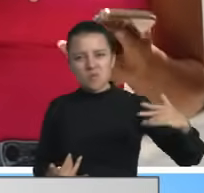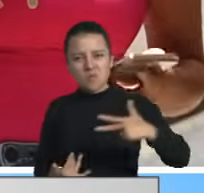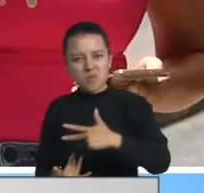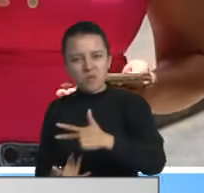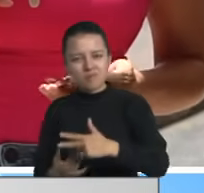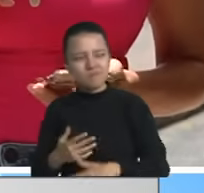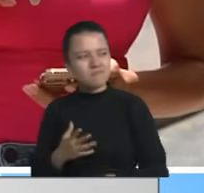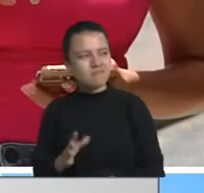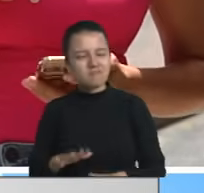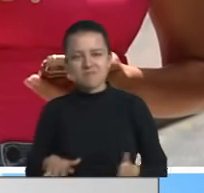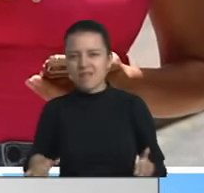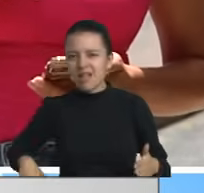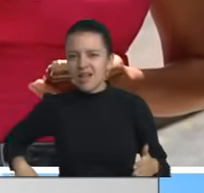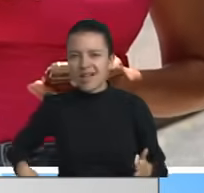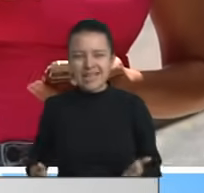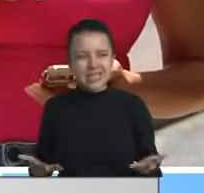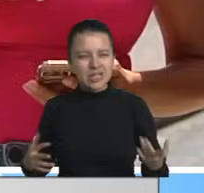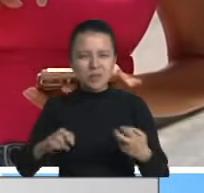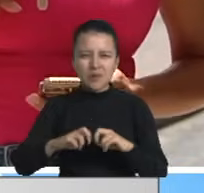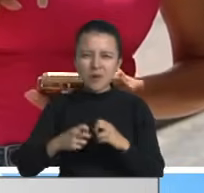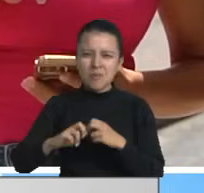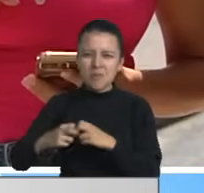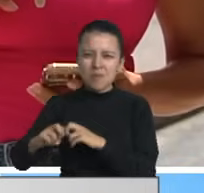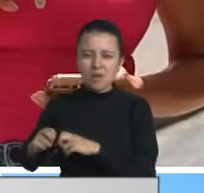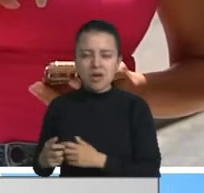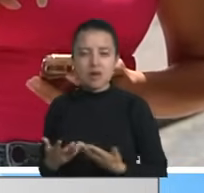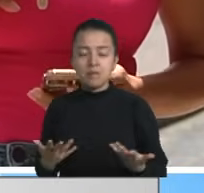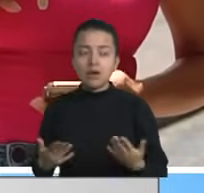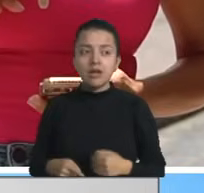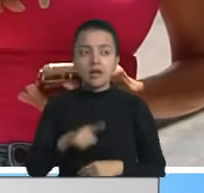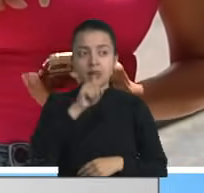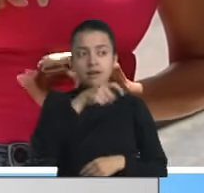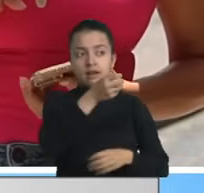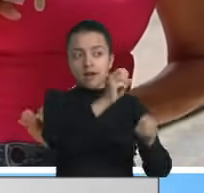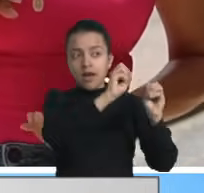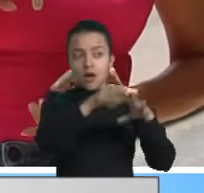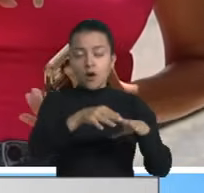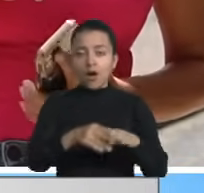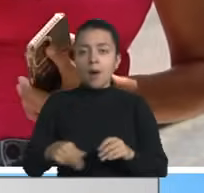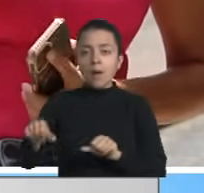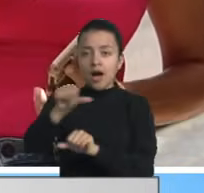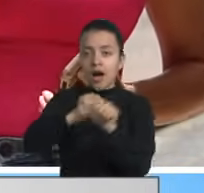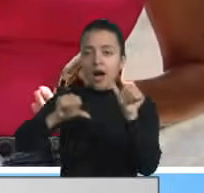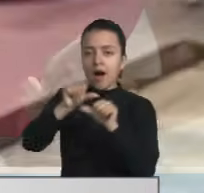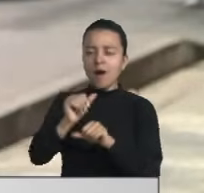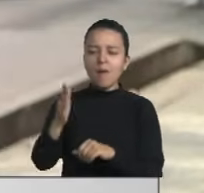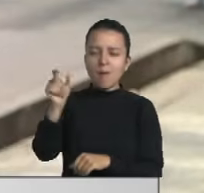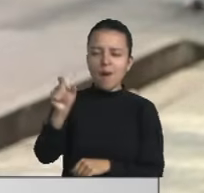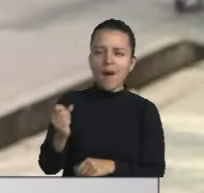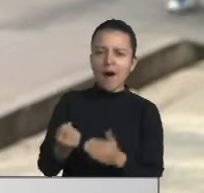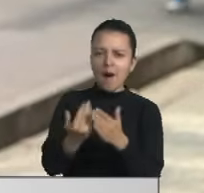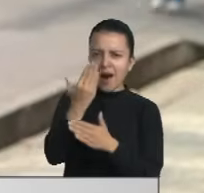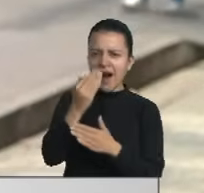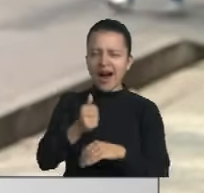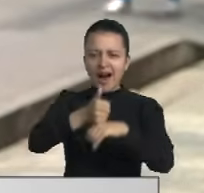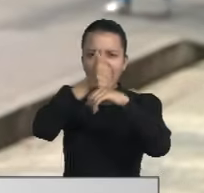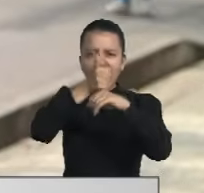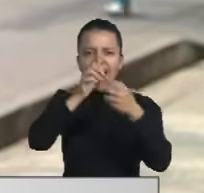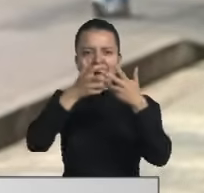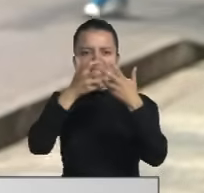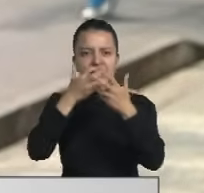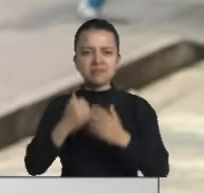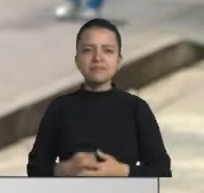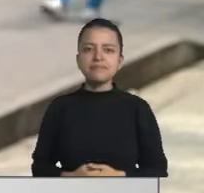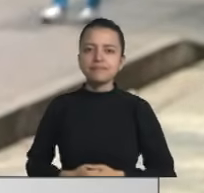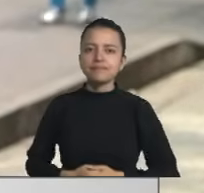una junta que se realizará será nombrada la nueva gerente del sistema. Y terminamos con muy buenas noticias, y es que